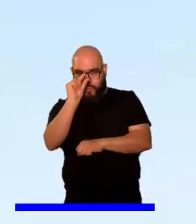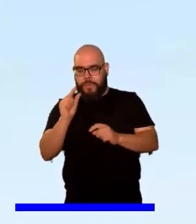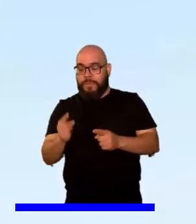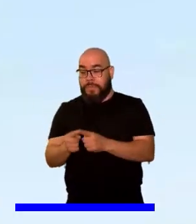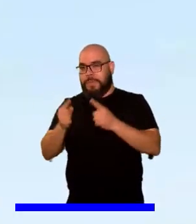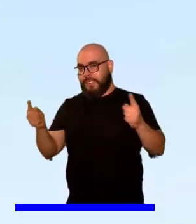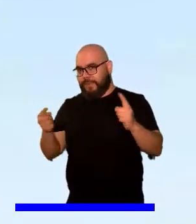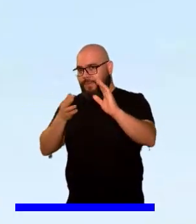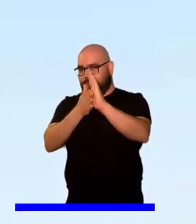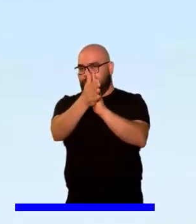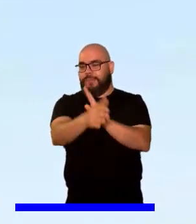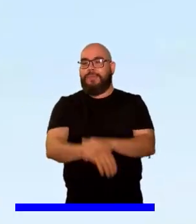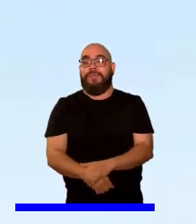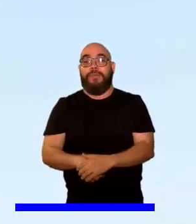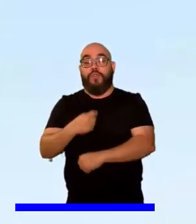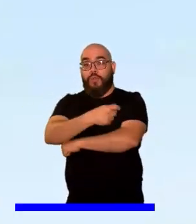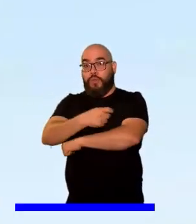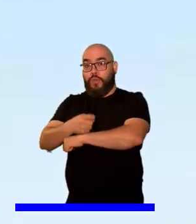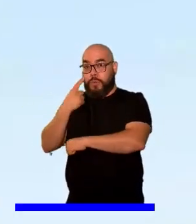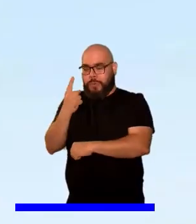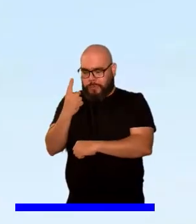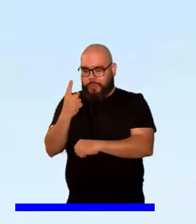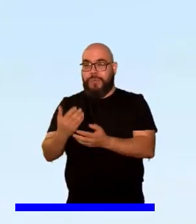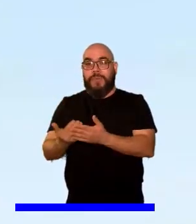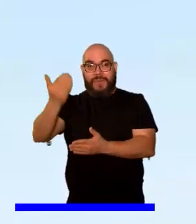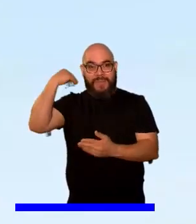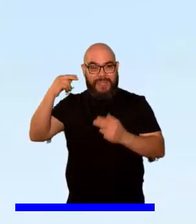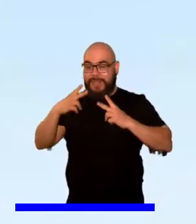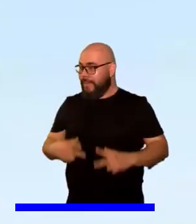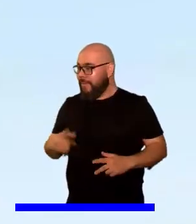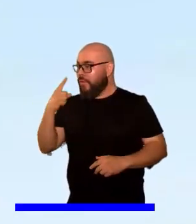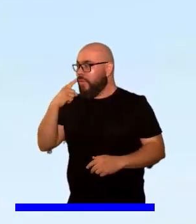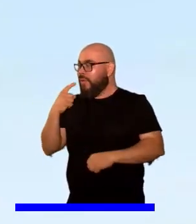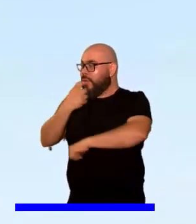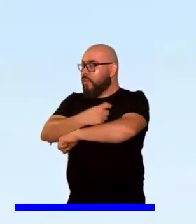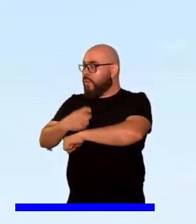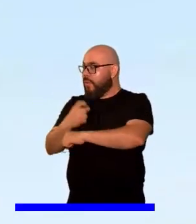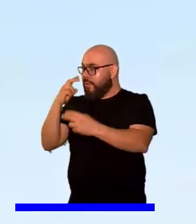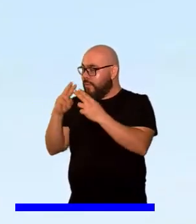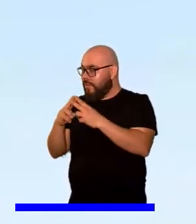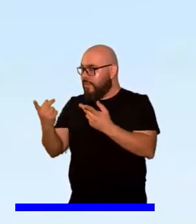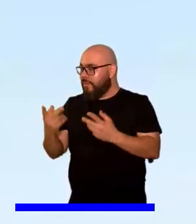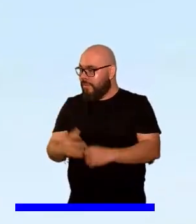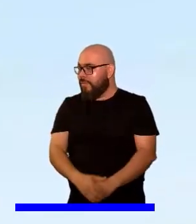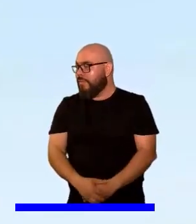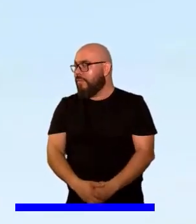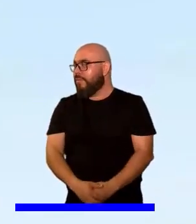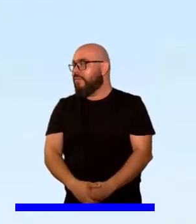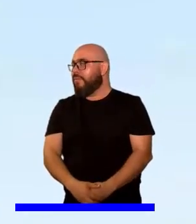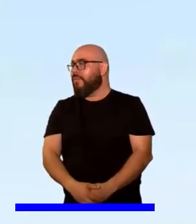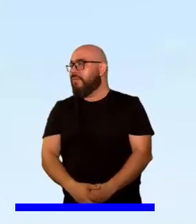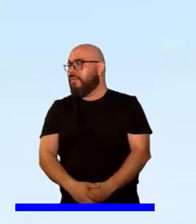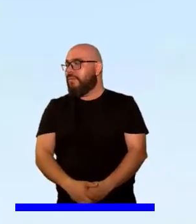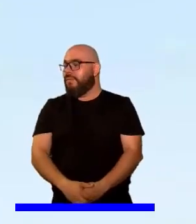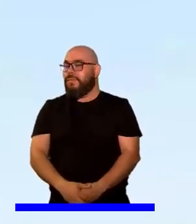Primero, la mayoría de las personas nos conocen por esto en Google. ¿Por qué? Porque